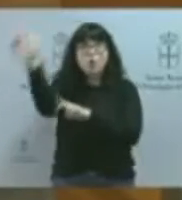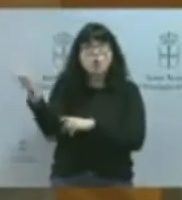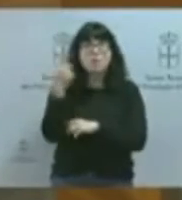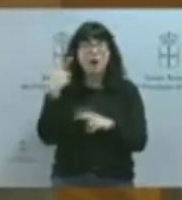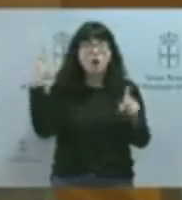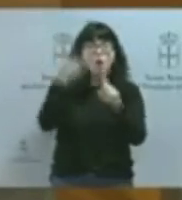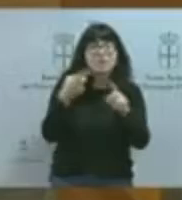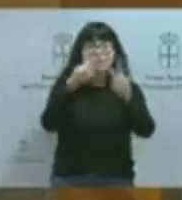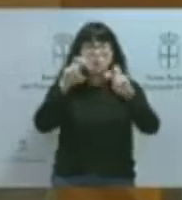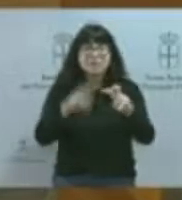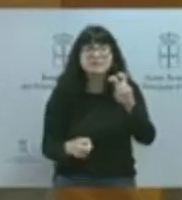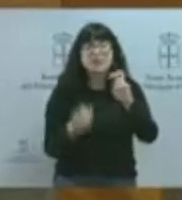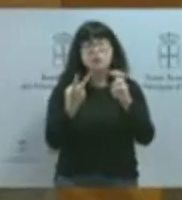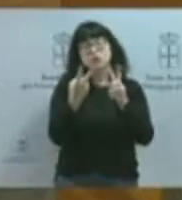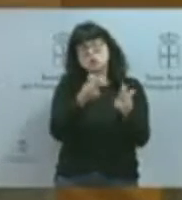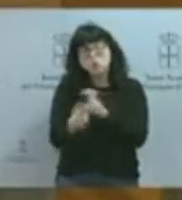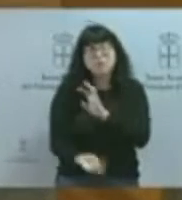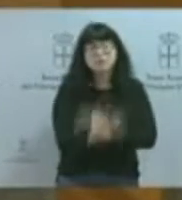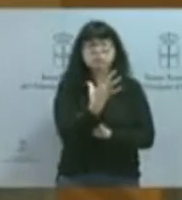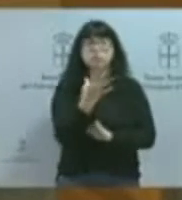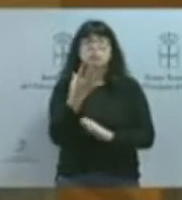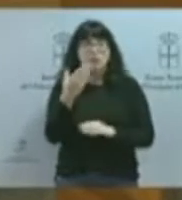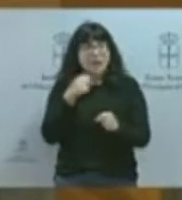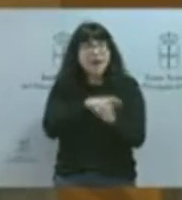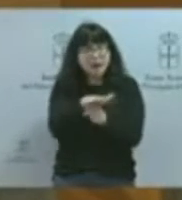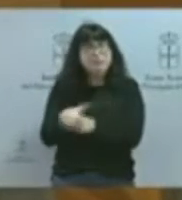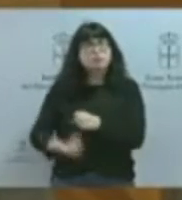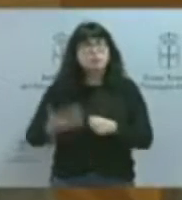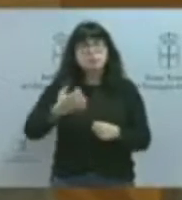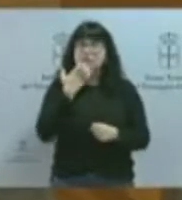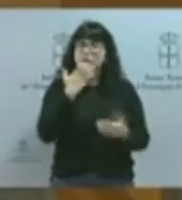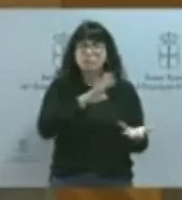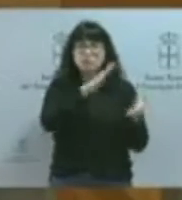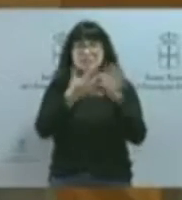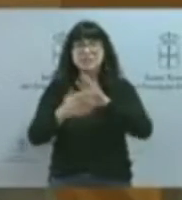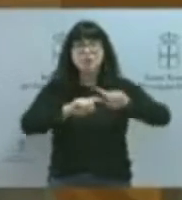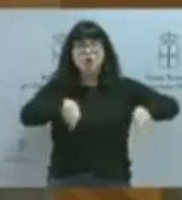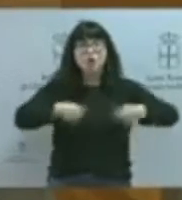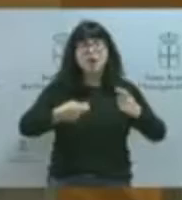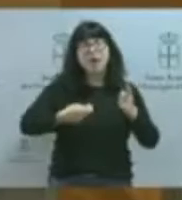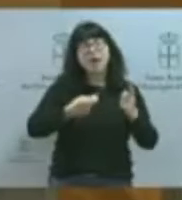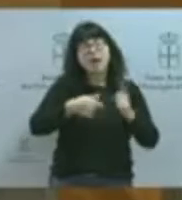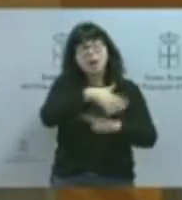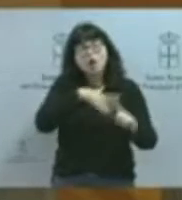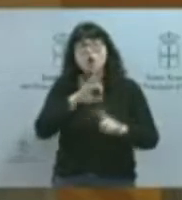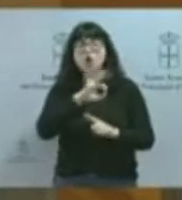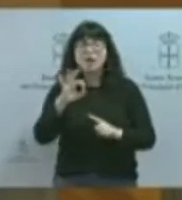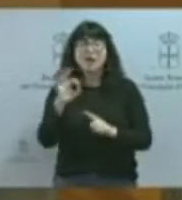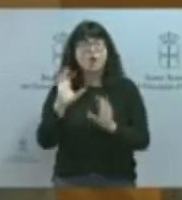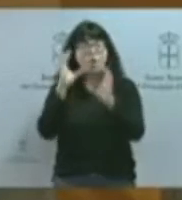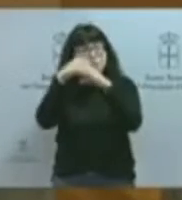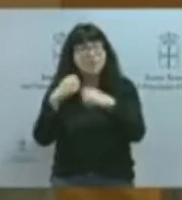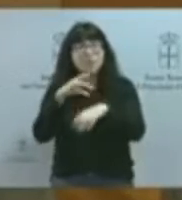en los que tenemos mucho que decir, la transición ecológica o bien la biomedicina o la biotécnica en general, ¿no? Pero con propuestas también concretas como ese